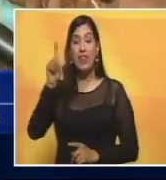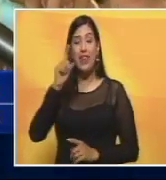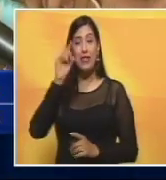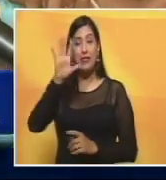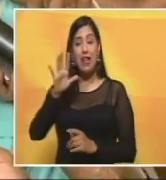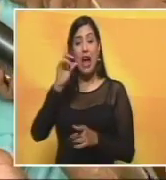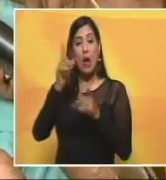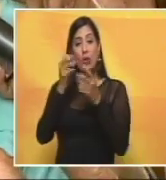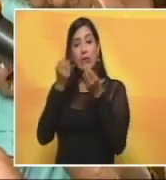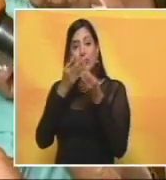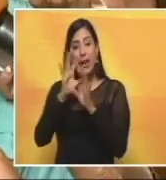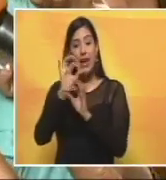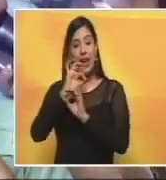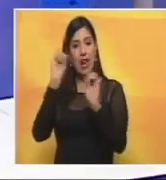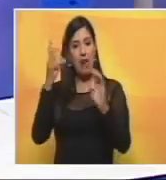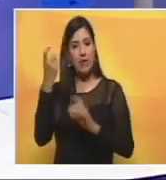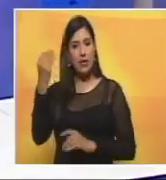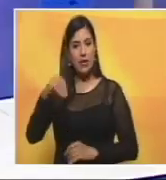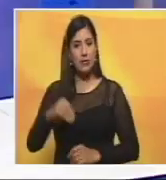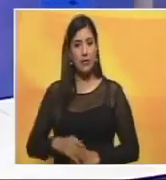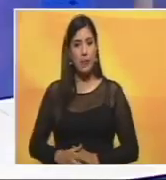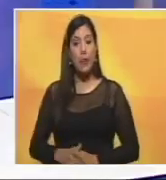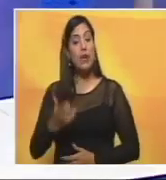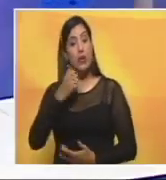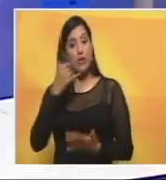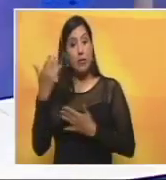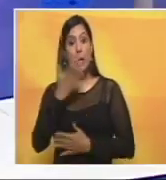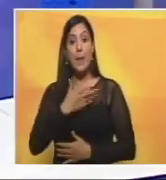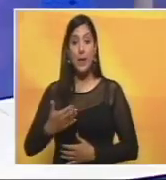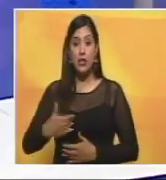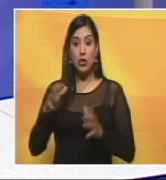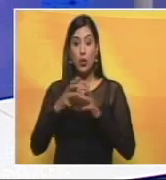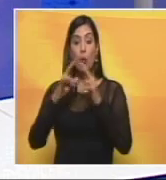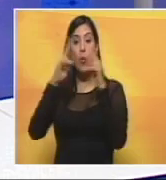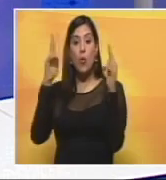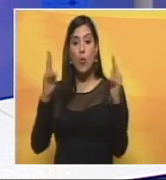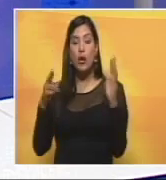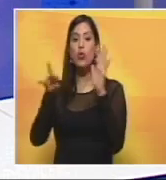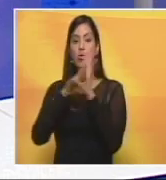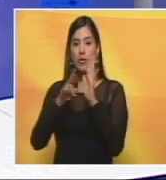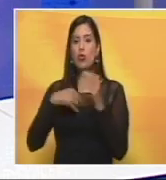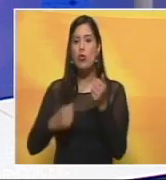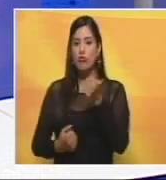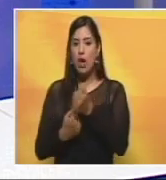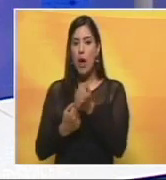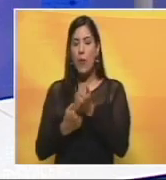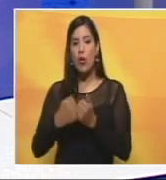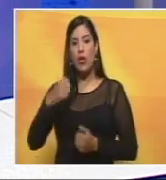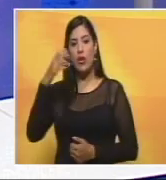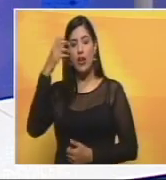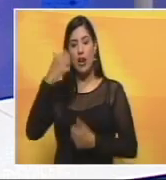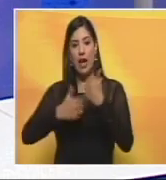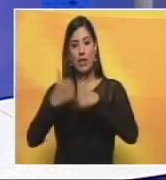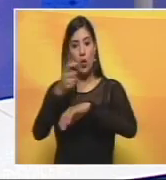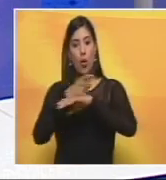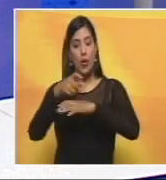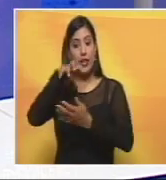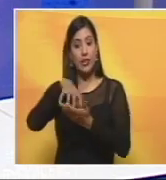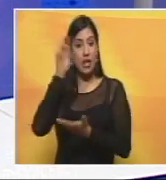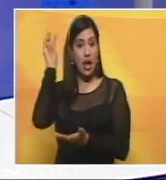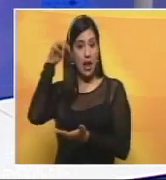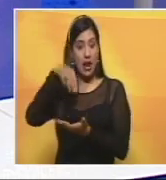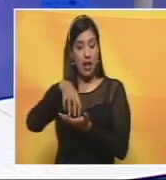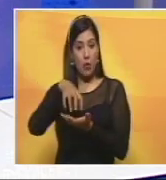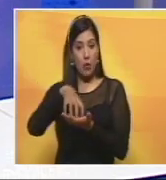que afinar algunos detalles. Irán Gaviria, presidente del Partido Puente, reiteró su apoyo al candidato a la gobernación del estado de